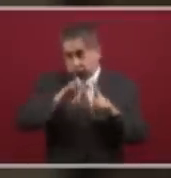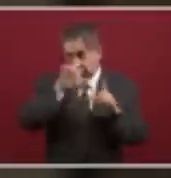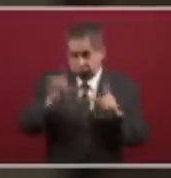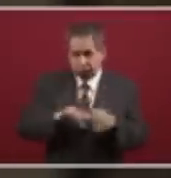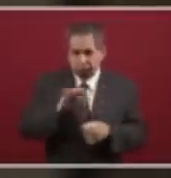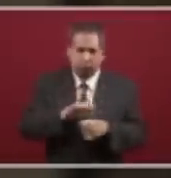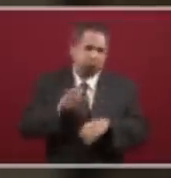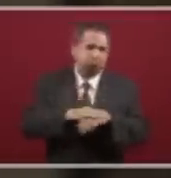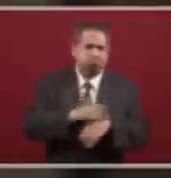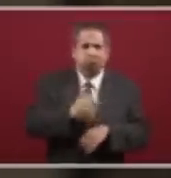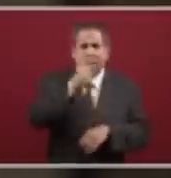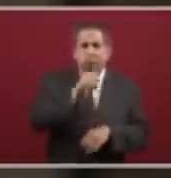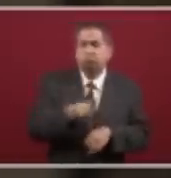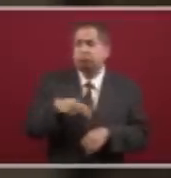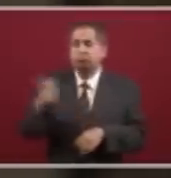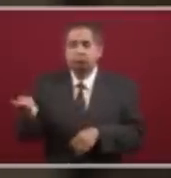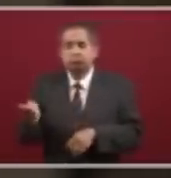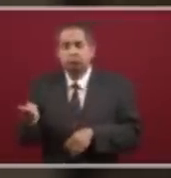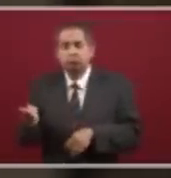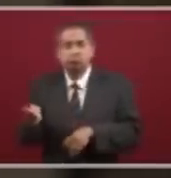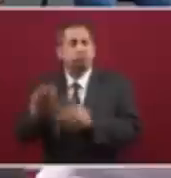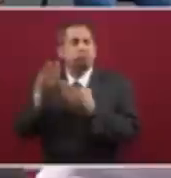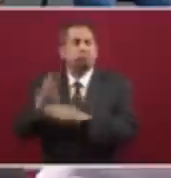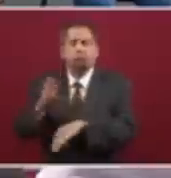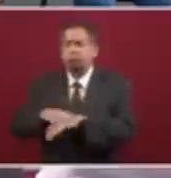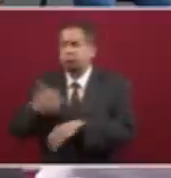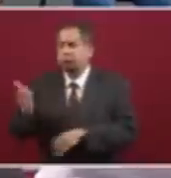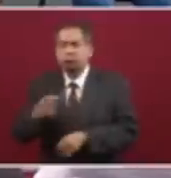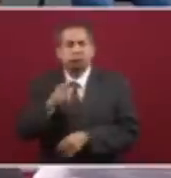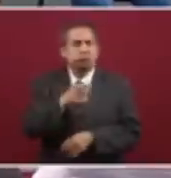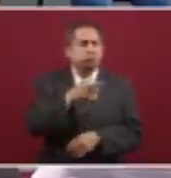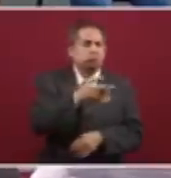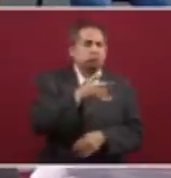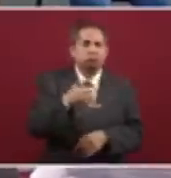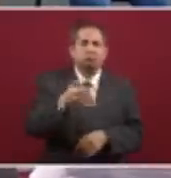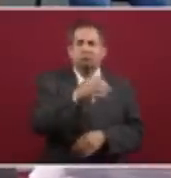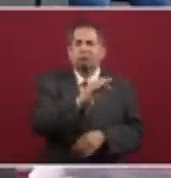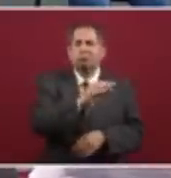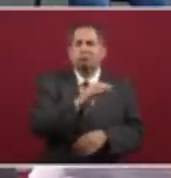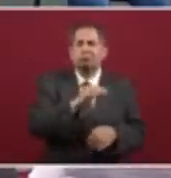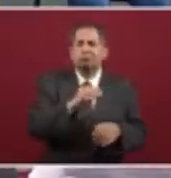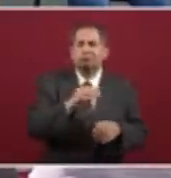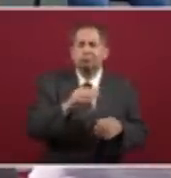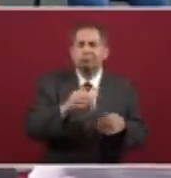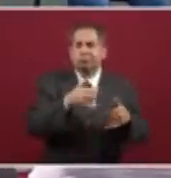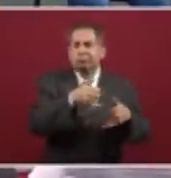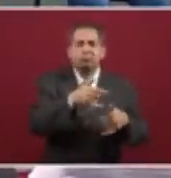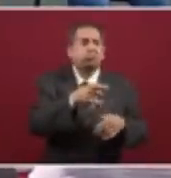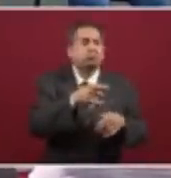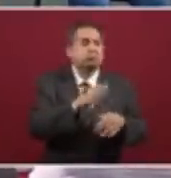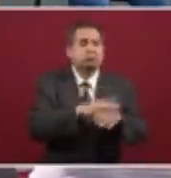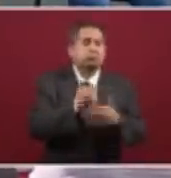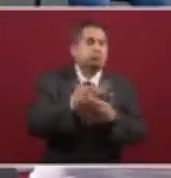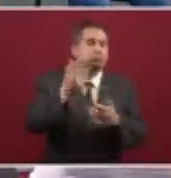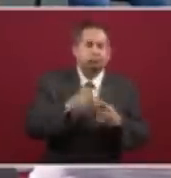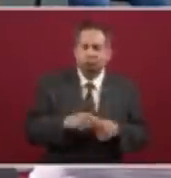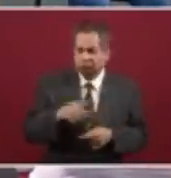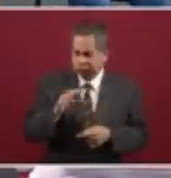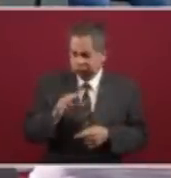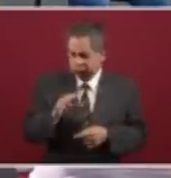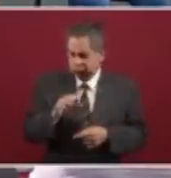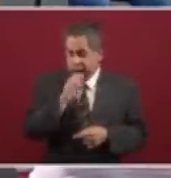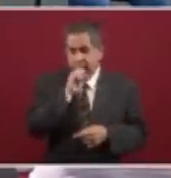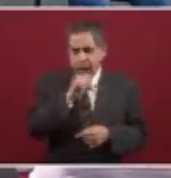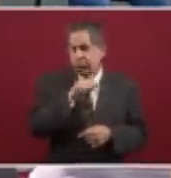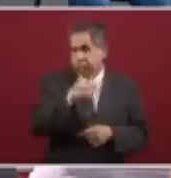consistentes más altas que las que cobra la banca comercial y también se habla de que fonacot del 12% son las infonavit